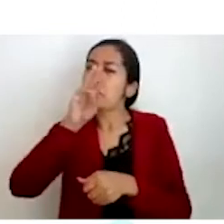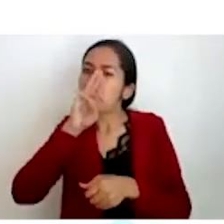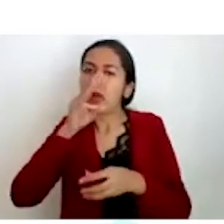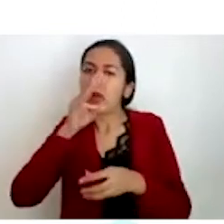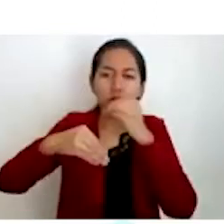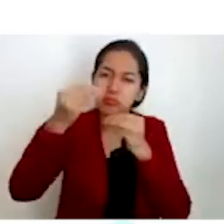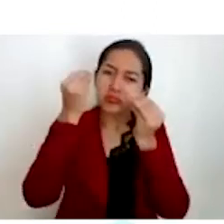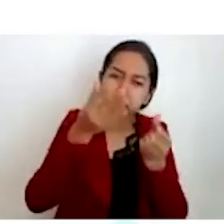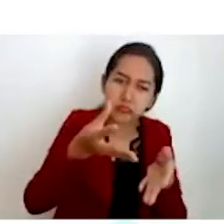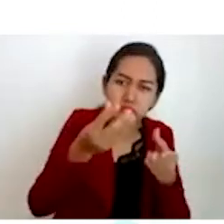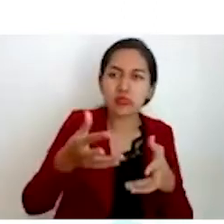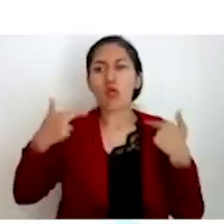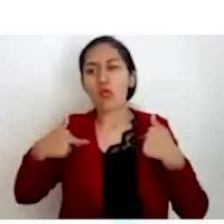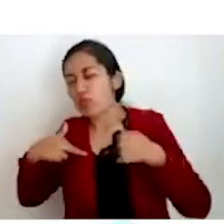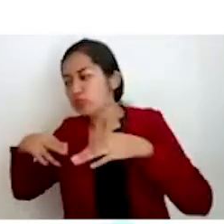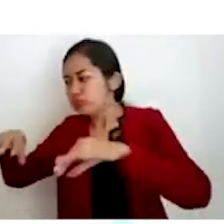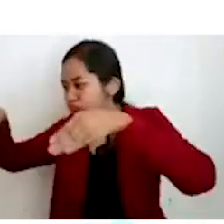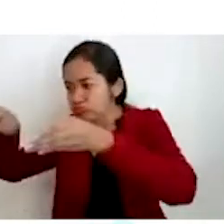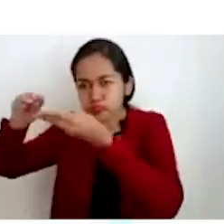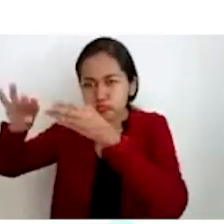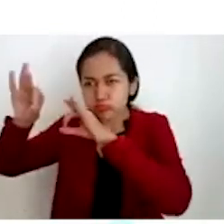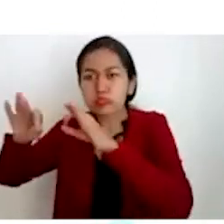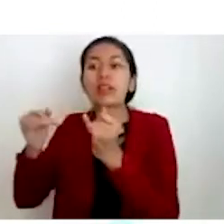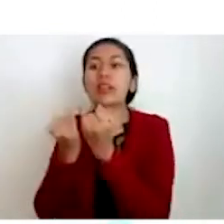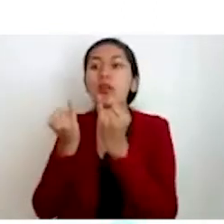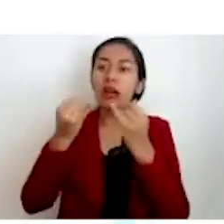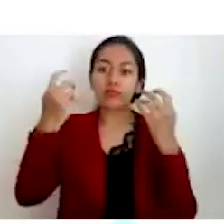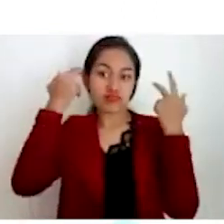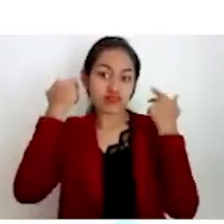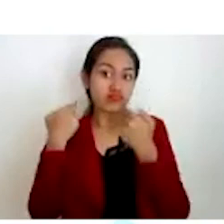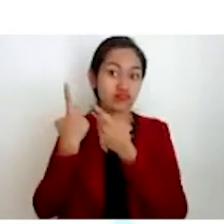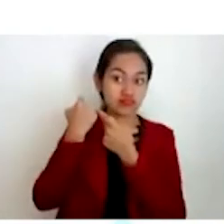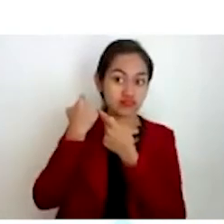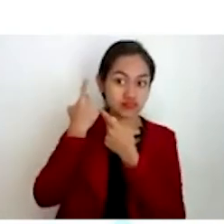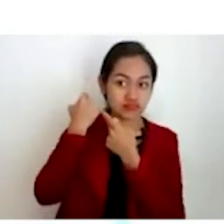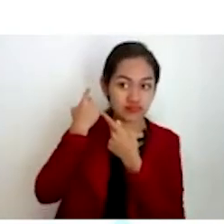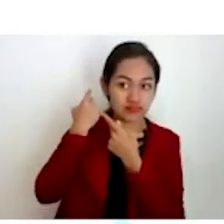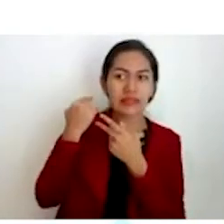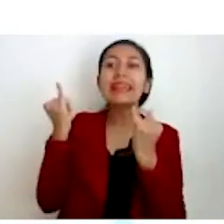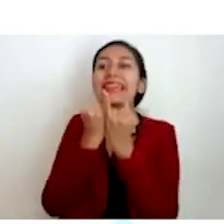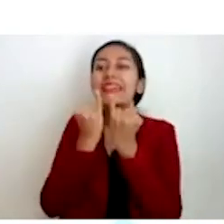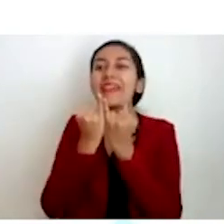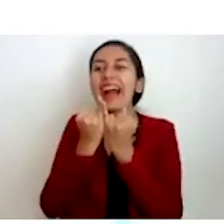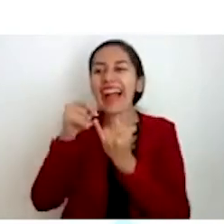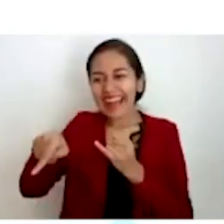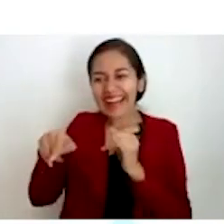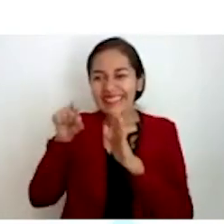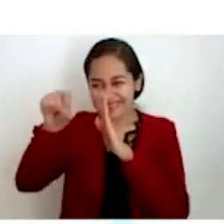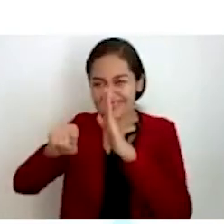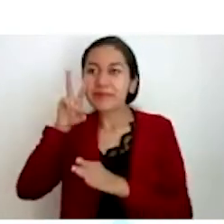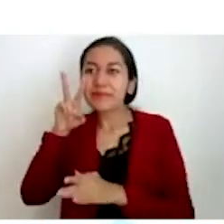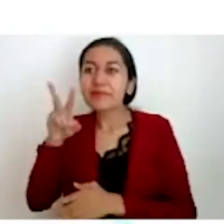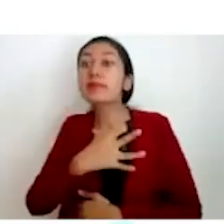pelo, mientras los tres hijos toman clases con su padre, quien también les marca el tiempo para actividades físicas o para el